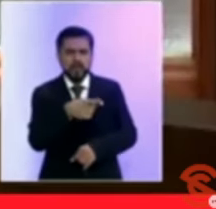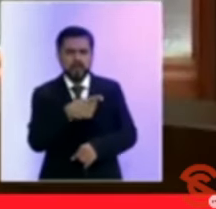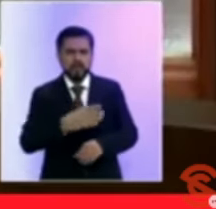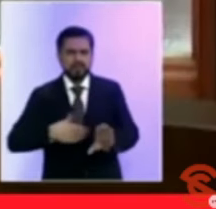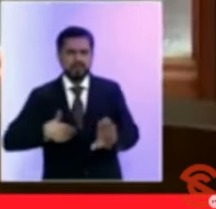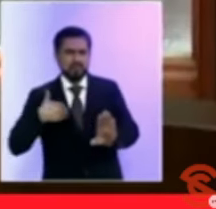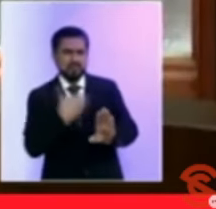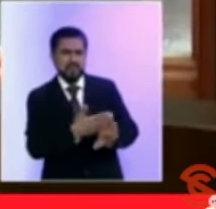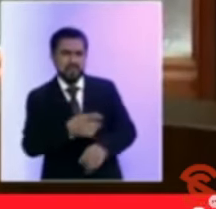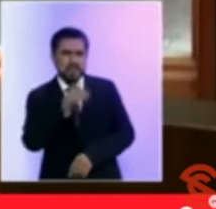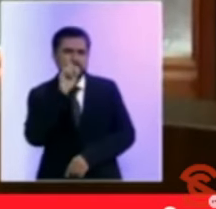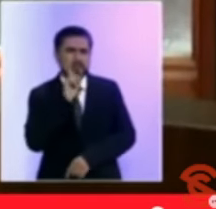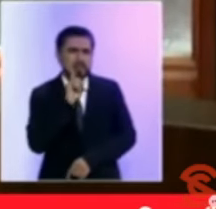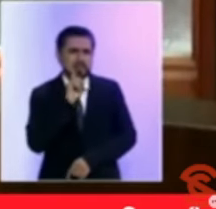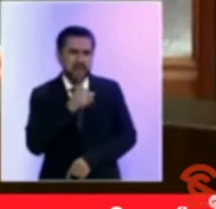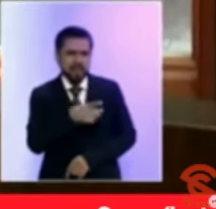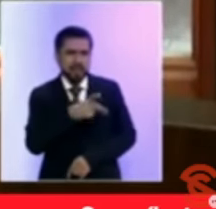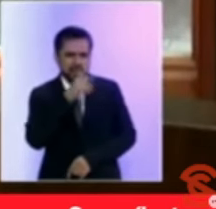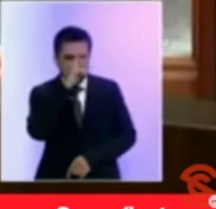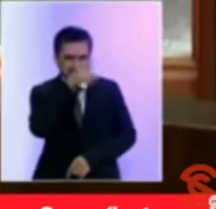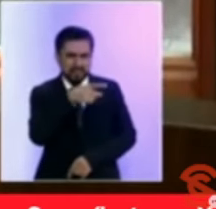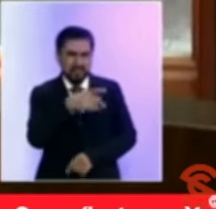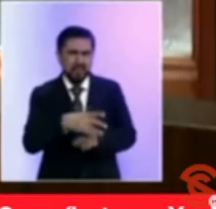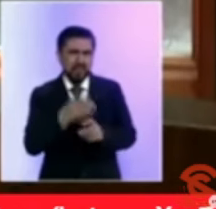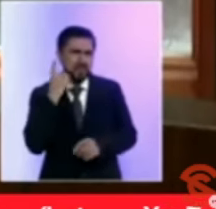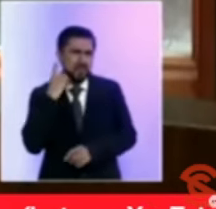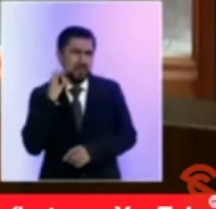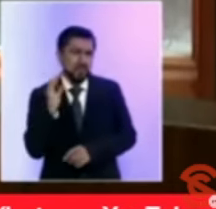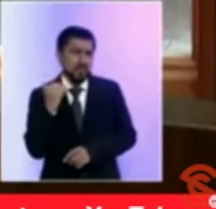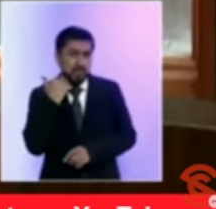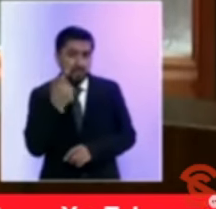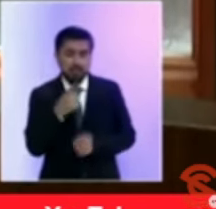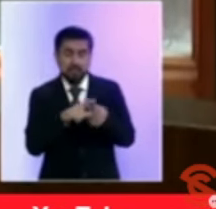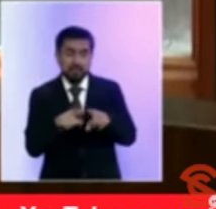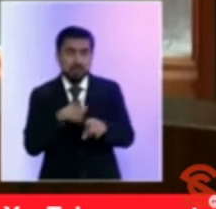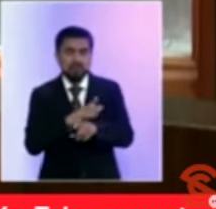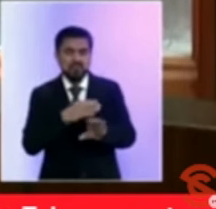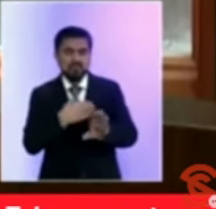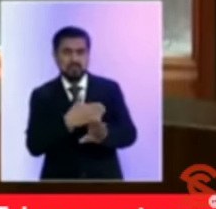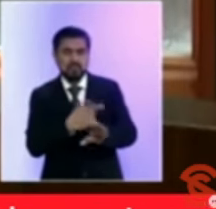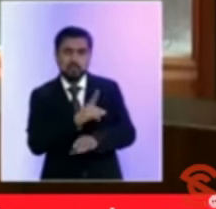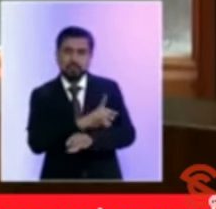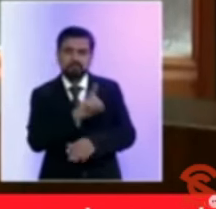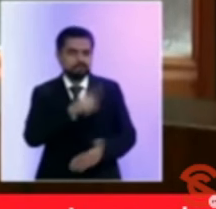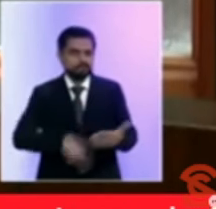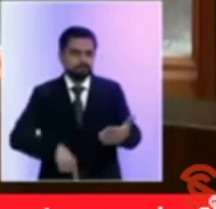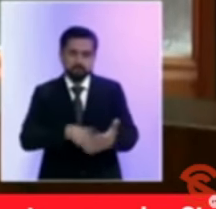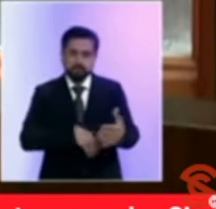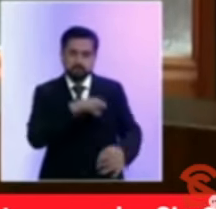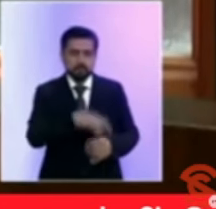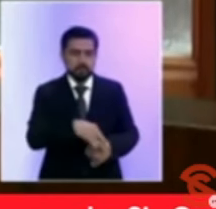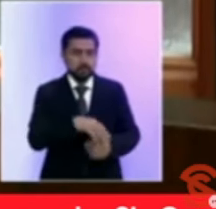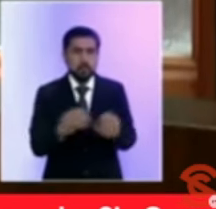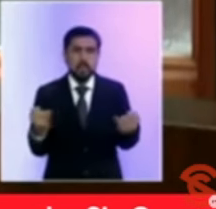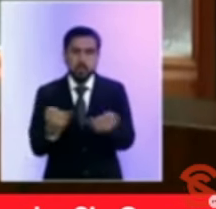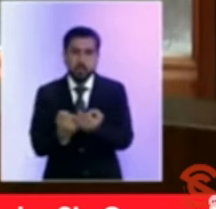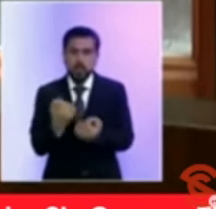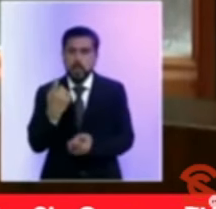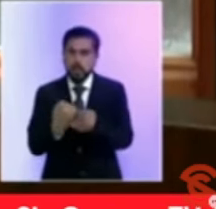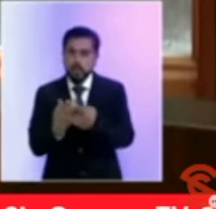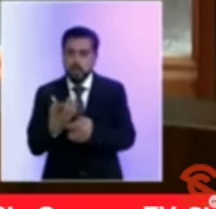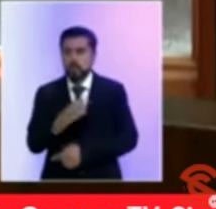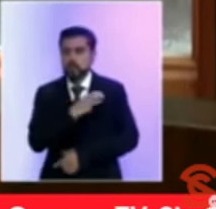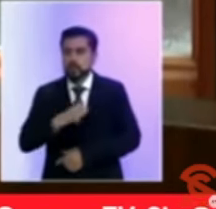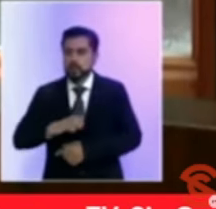así como la defensa del principio de paridad en las candidatas para la elección de gubernaturas